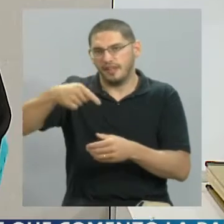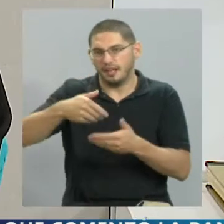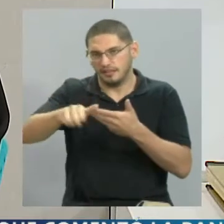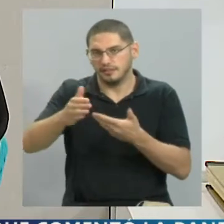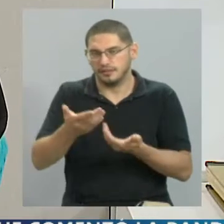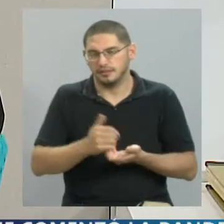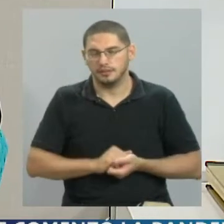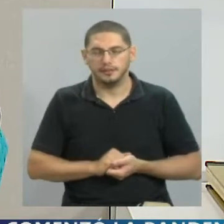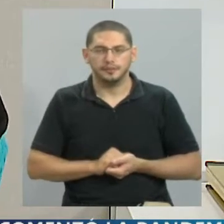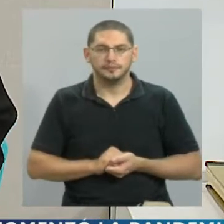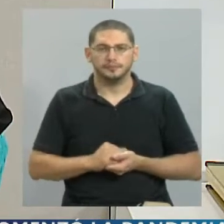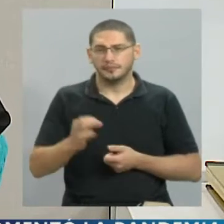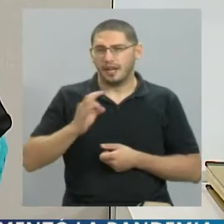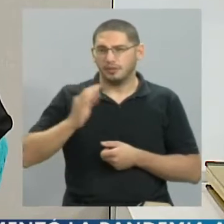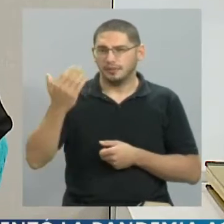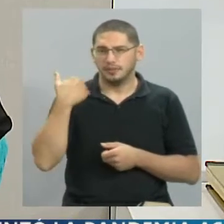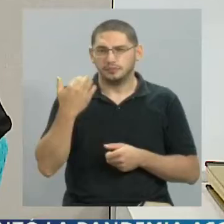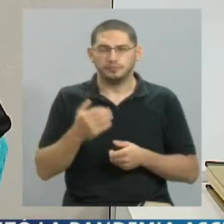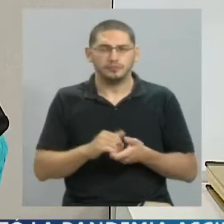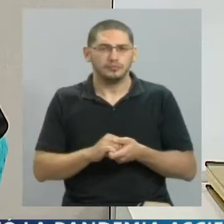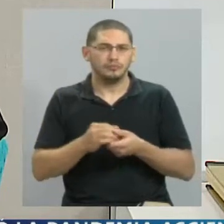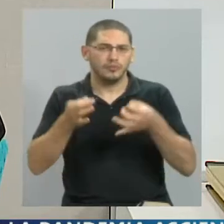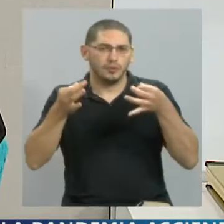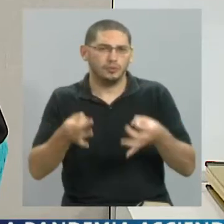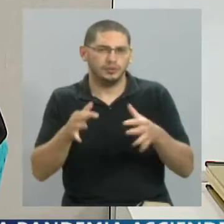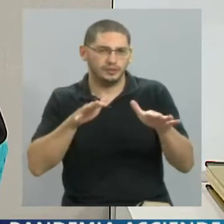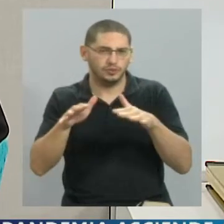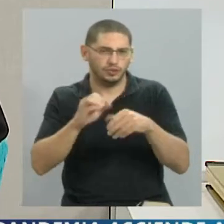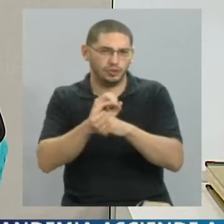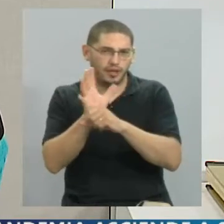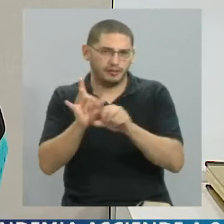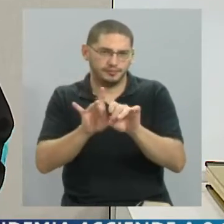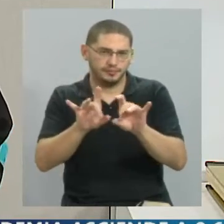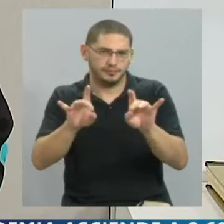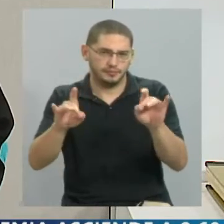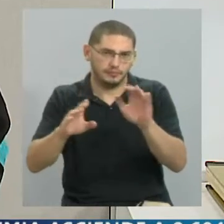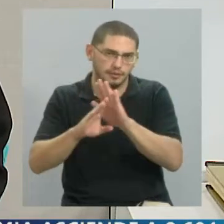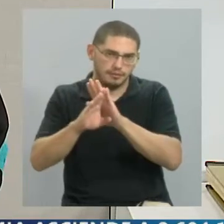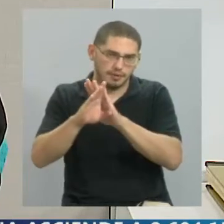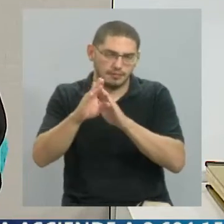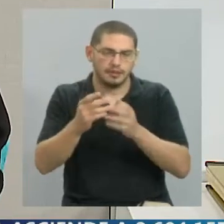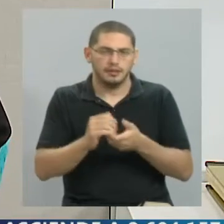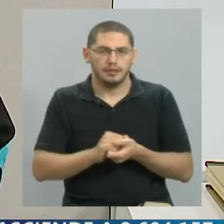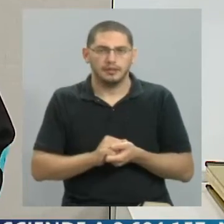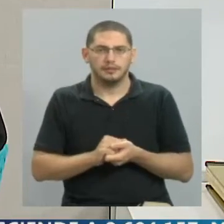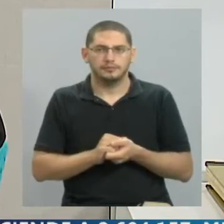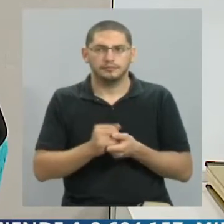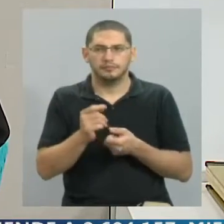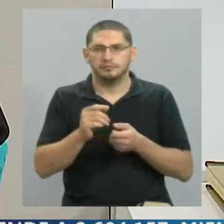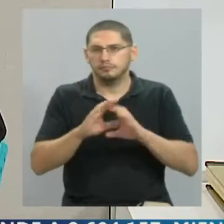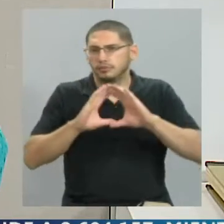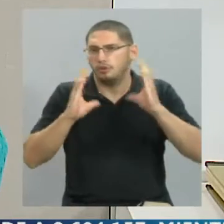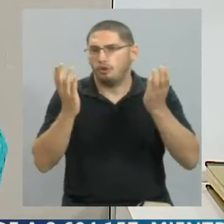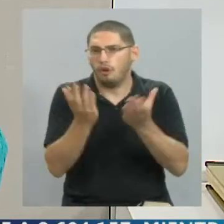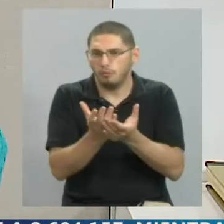Doctor, el año pasado cuando estábamos en medio de la situación del coronavirus, una situación que además de la cual creo que toda la humanidad ha